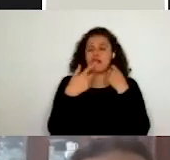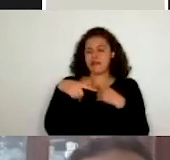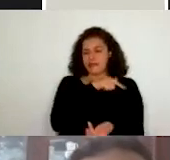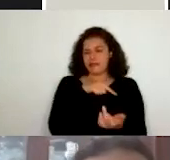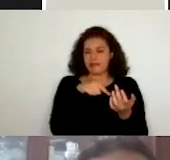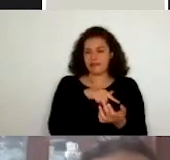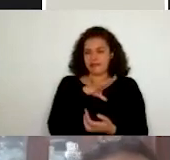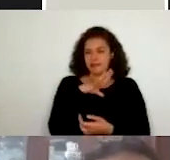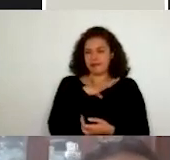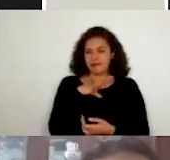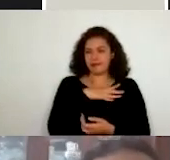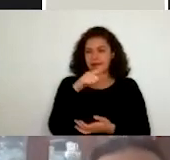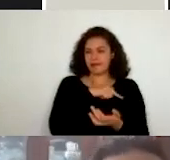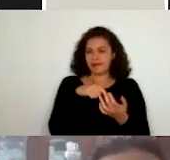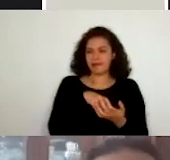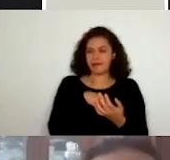o inmueble.